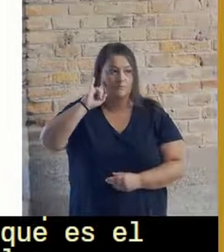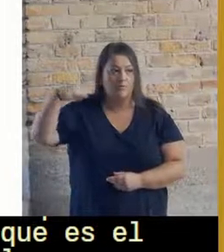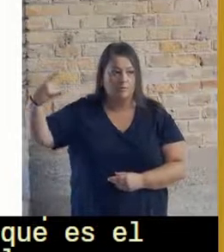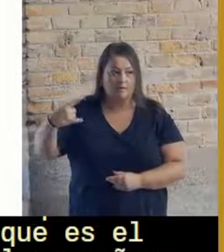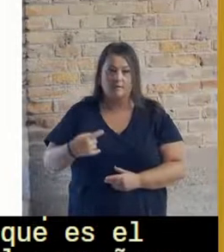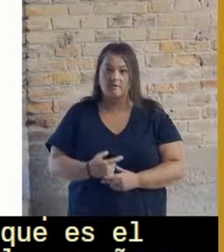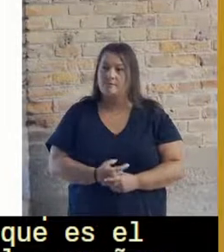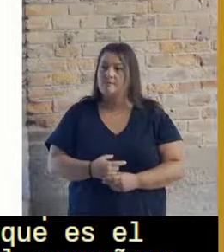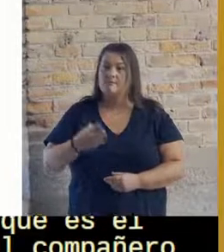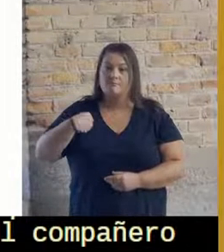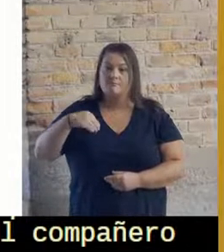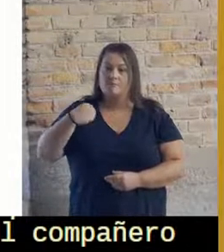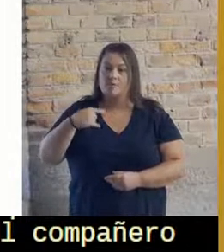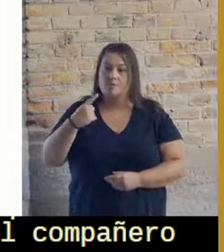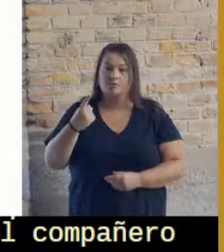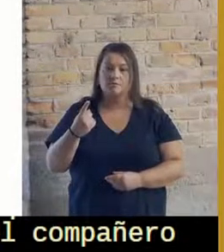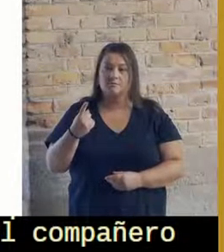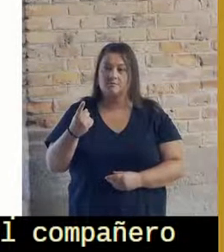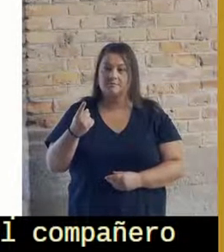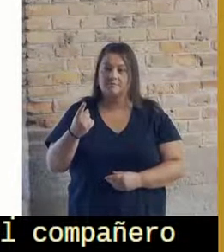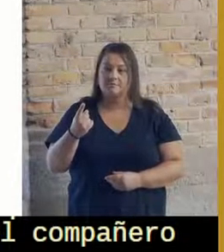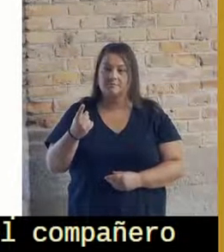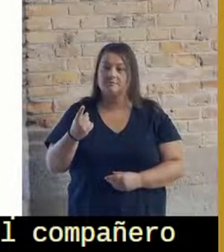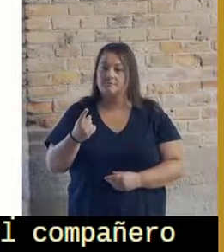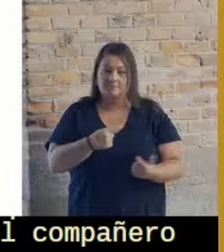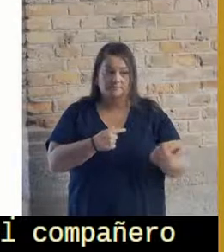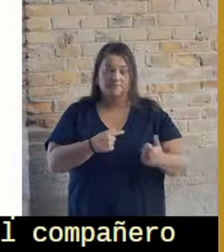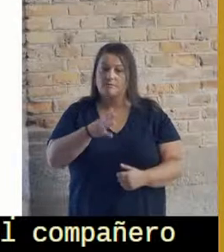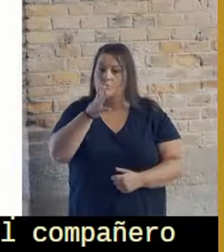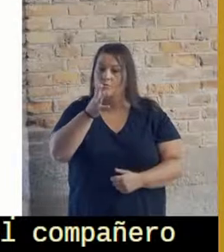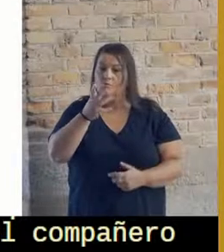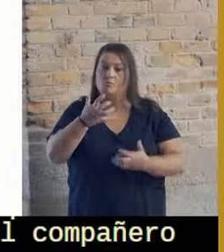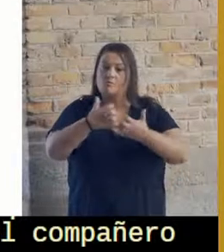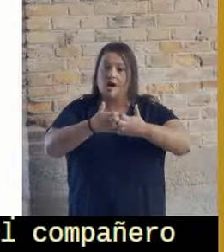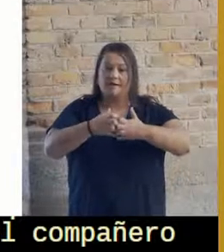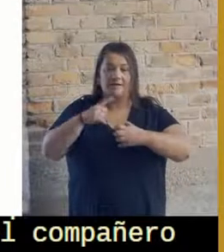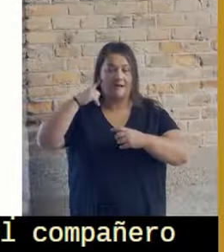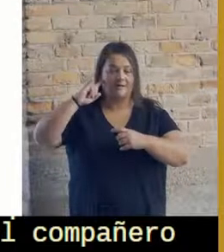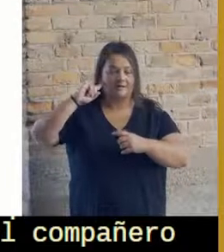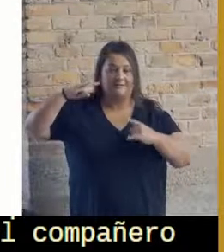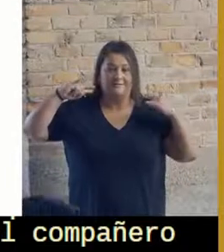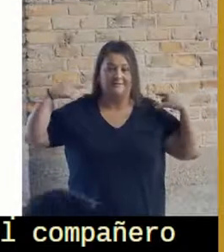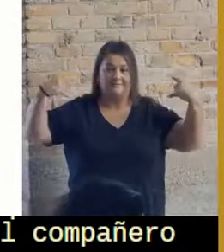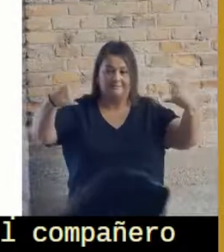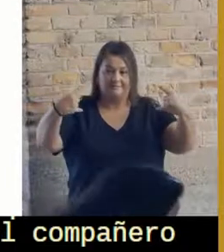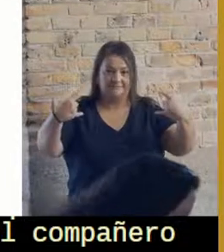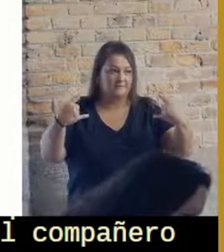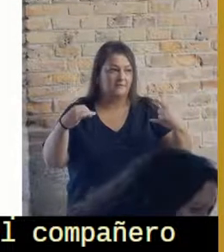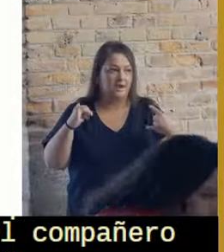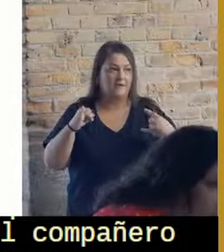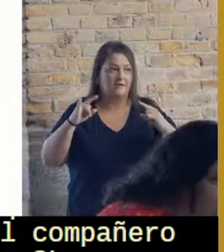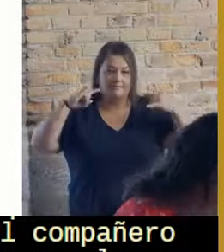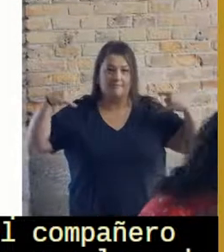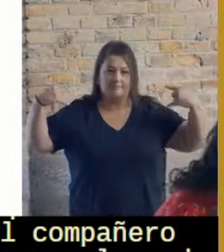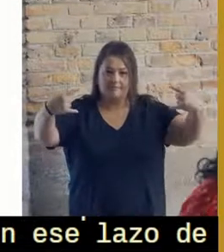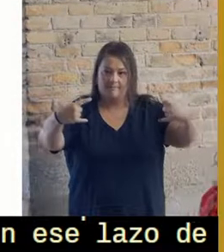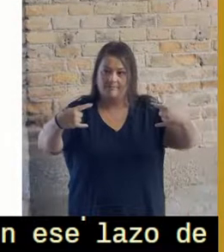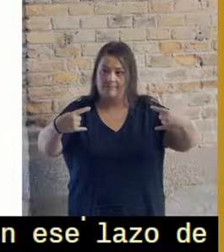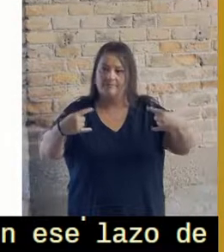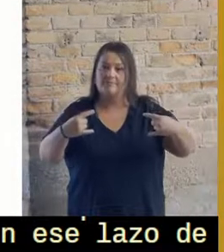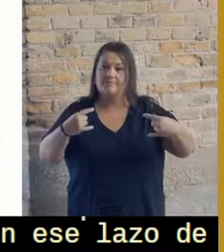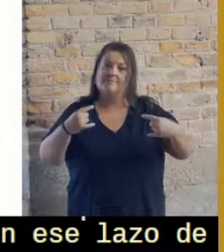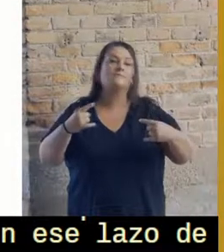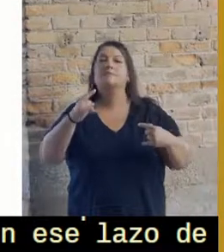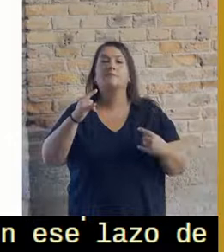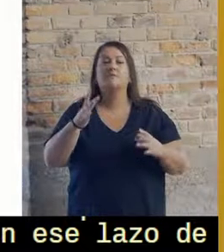compañero es un aparatico vale donde va un lazo de inducción en ese lazo de inducción hacia